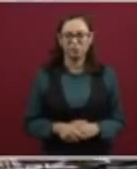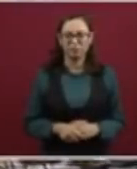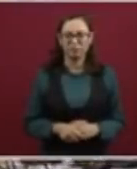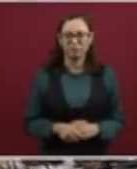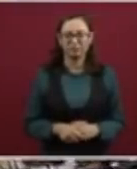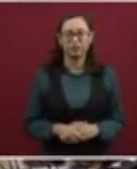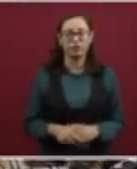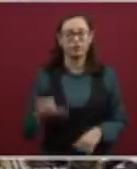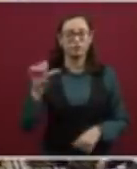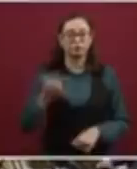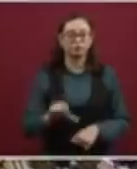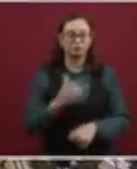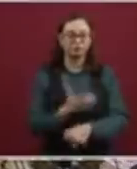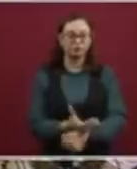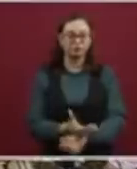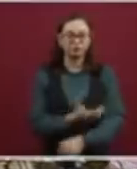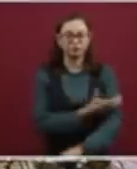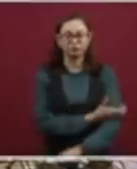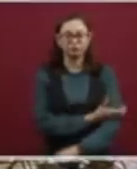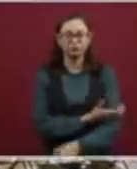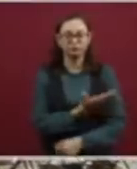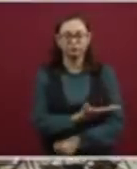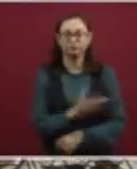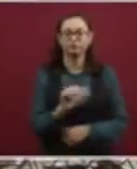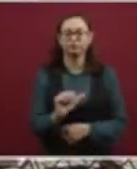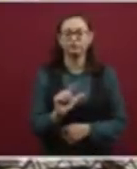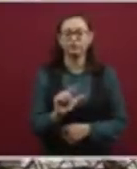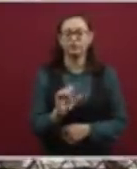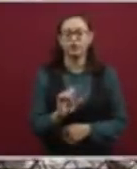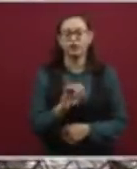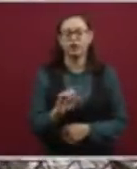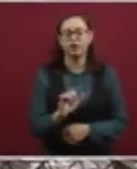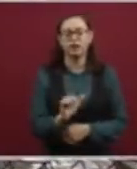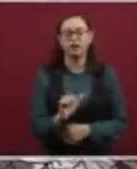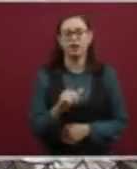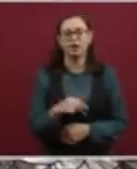Me acompaña Alejandra Fraustro,